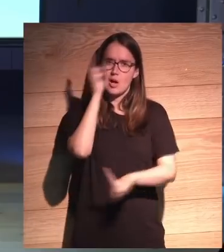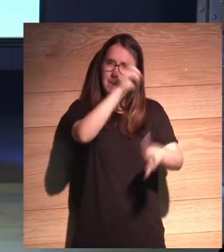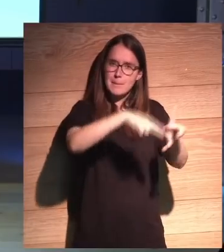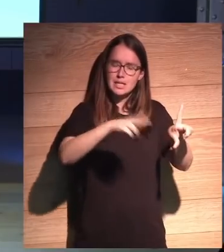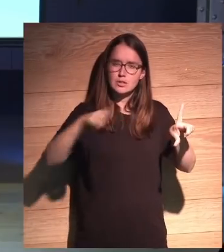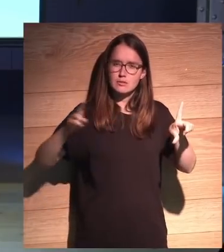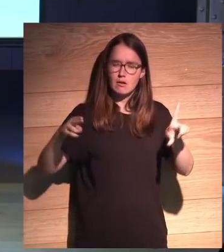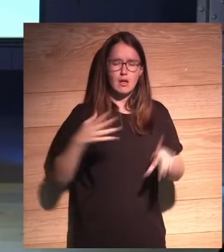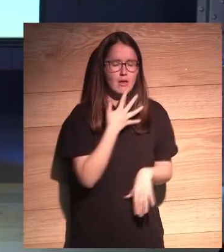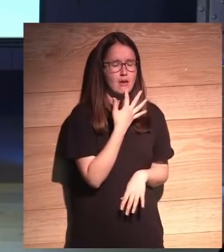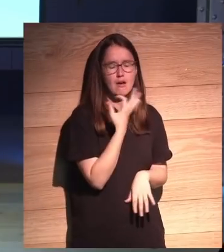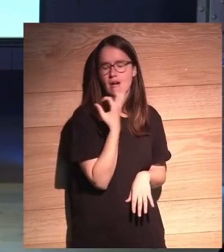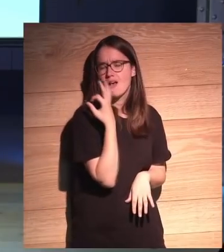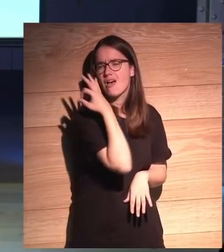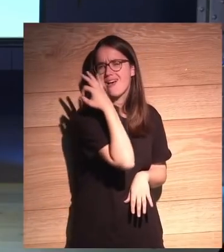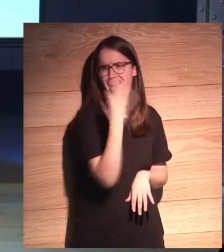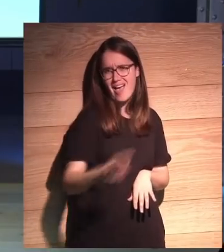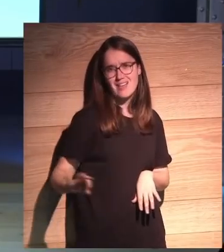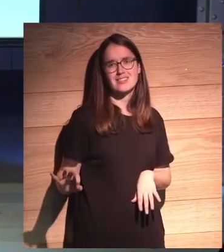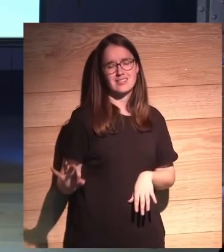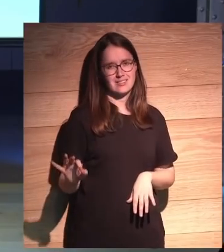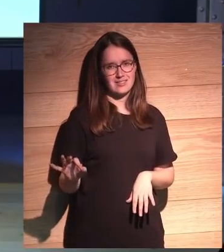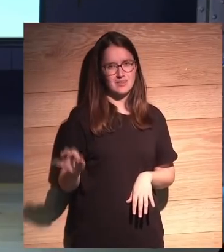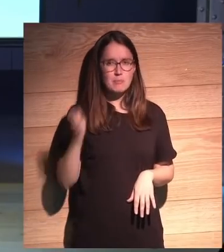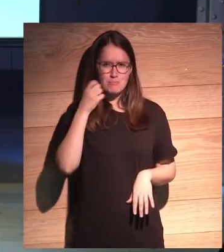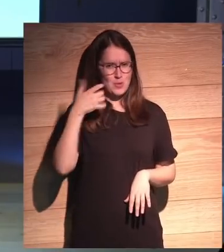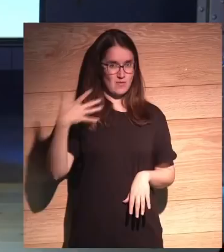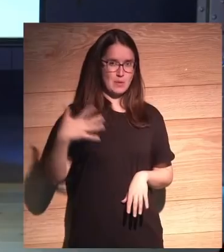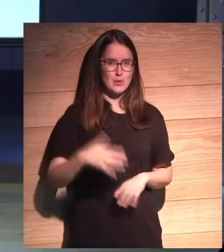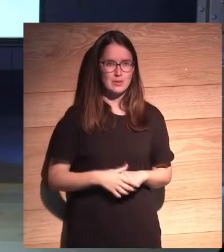pintora, que era una verdadera celebridad, ¿no?